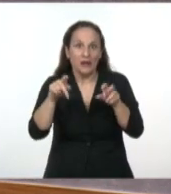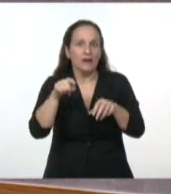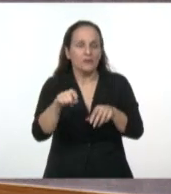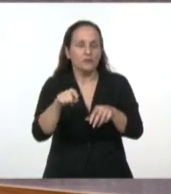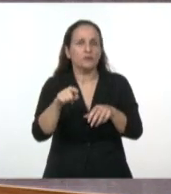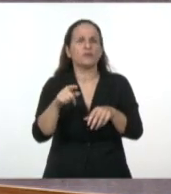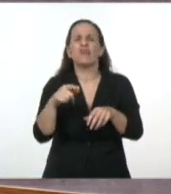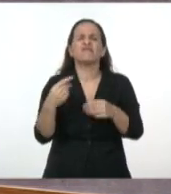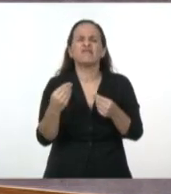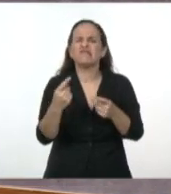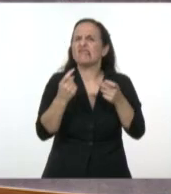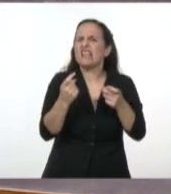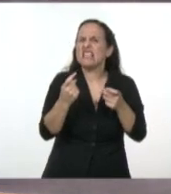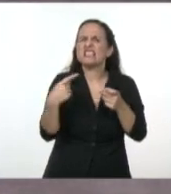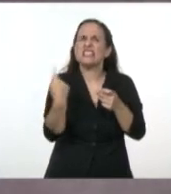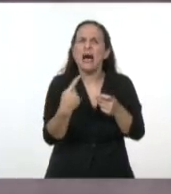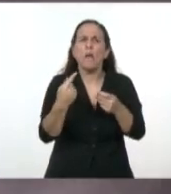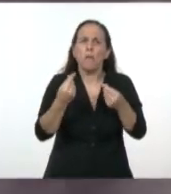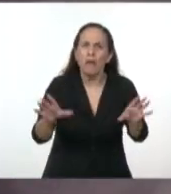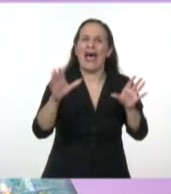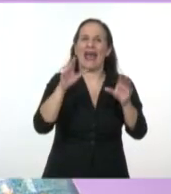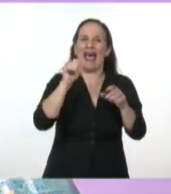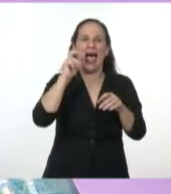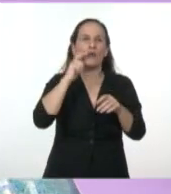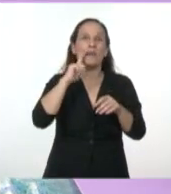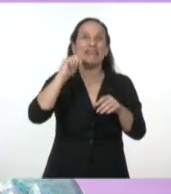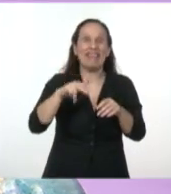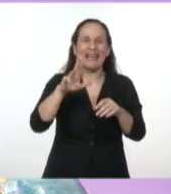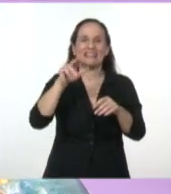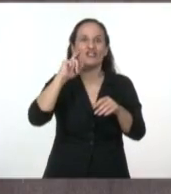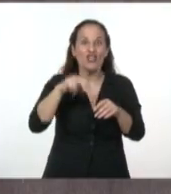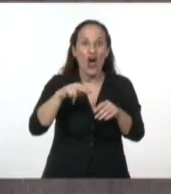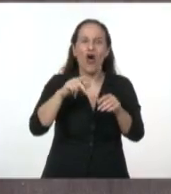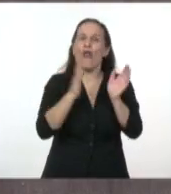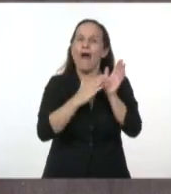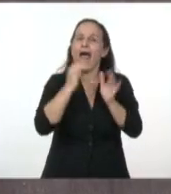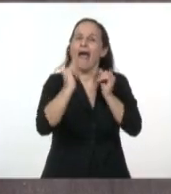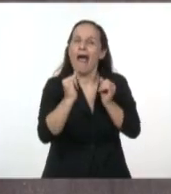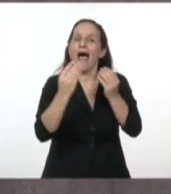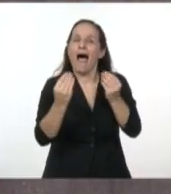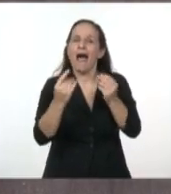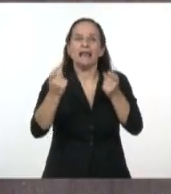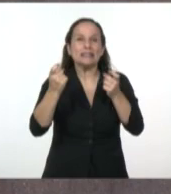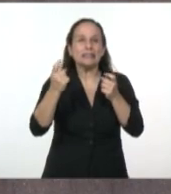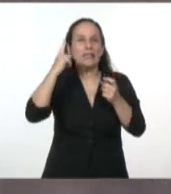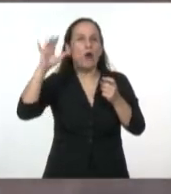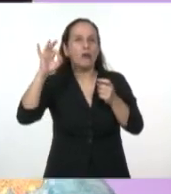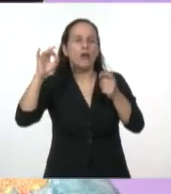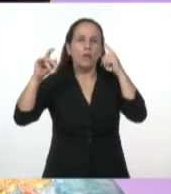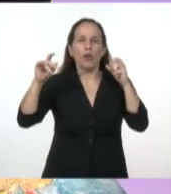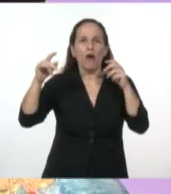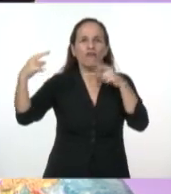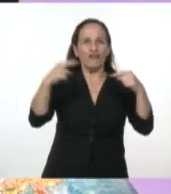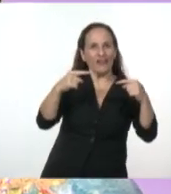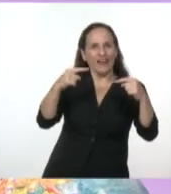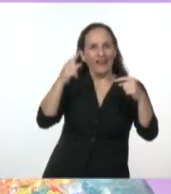vamos a necesitar para que se dé la argumentación es que aparezcan puntos de vista diferentes. Claro. Yo elijo los gatos